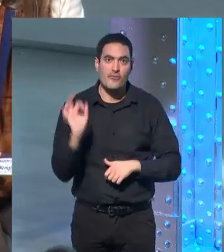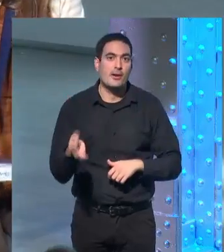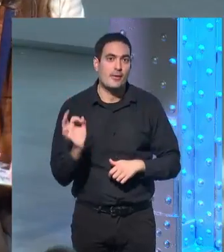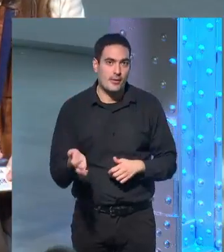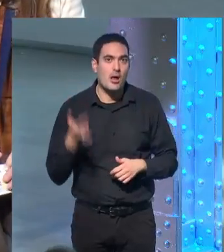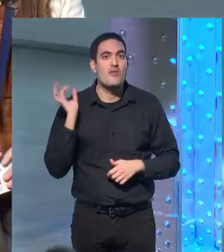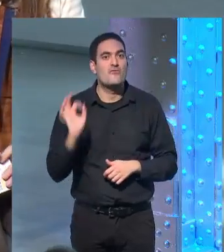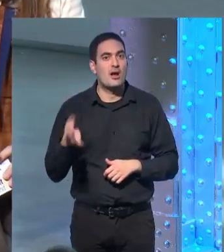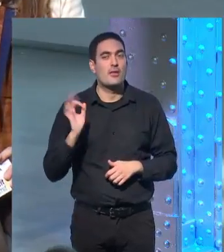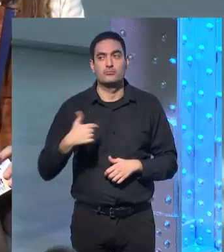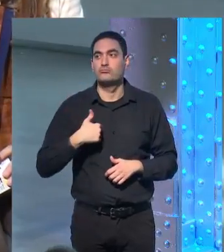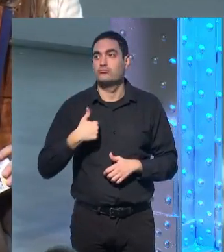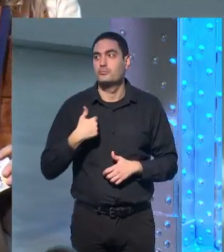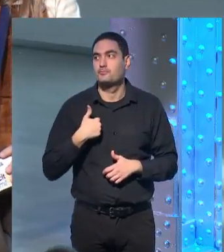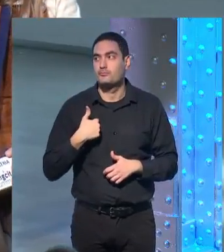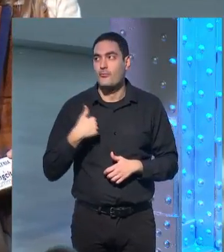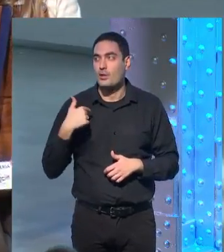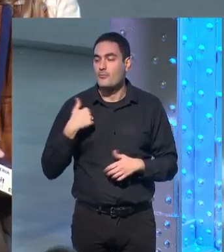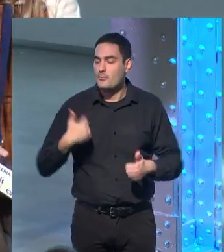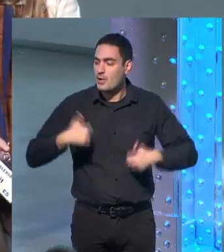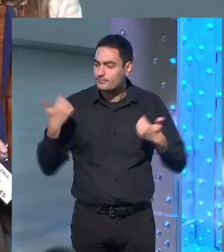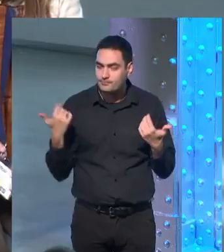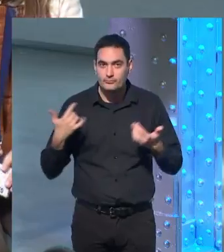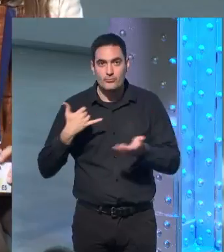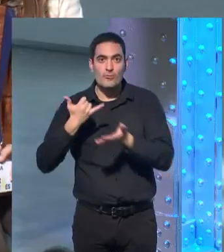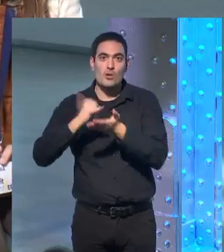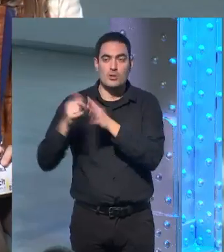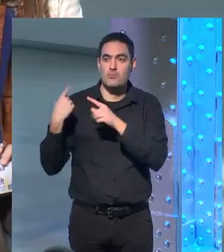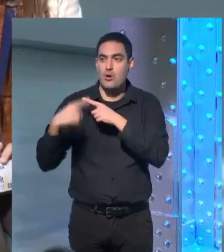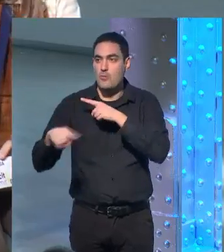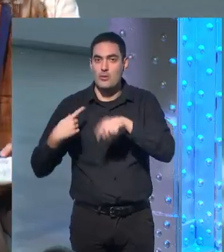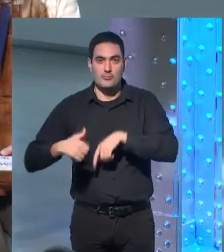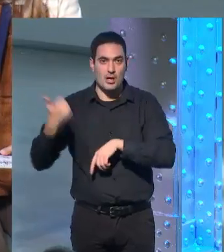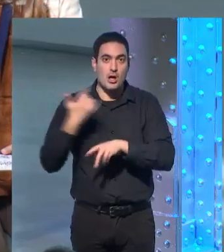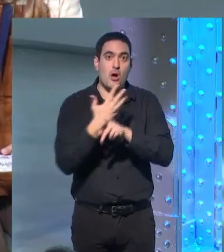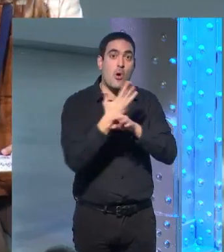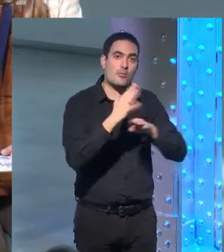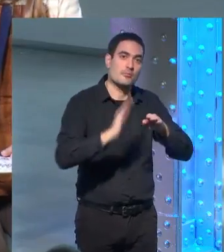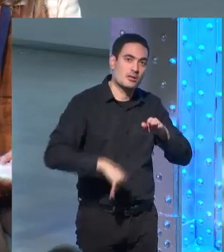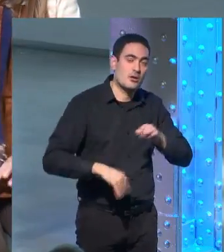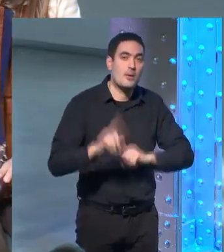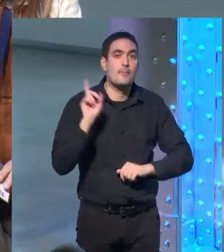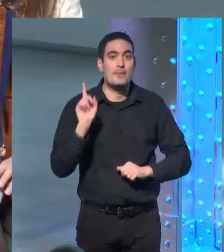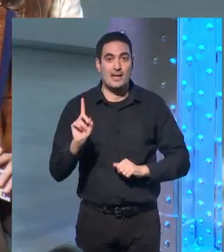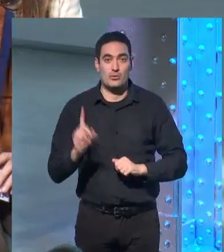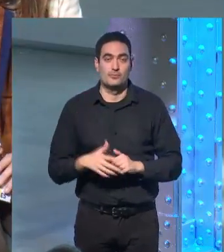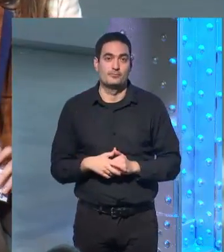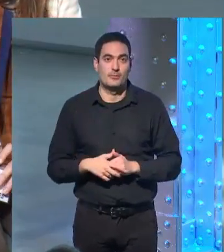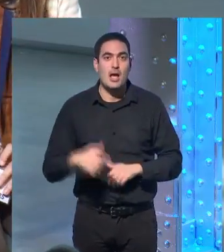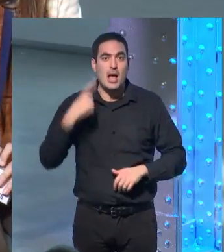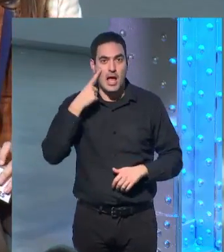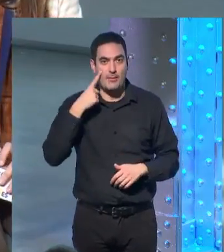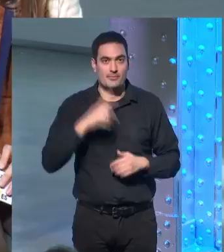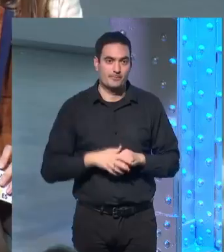yo sí que estoy más con WhatsApp que con juegos. Pero, a